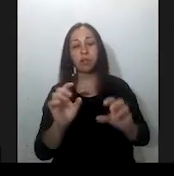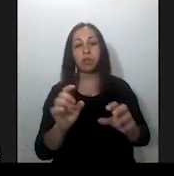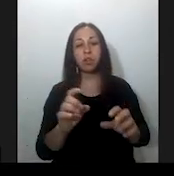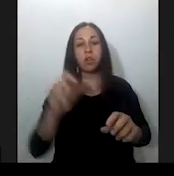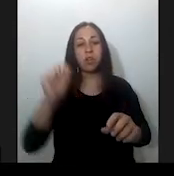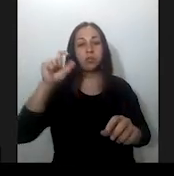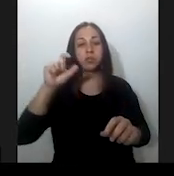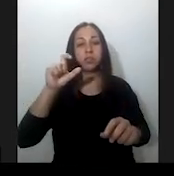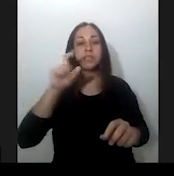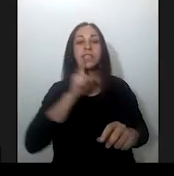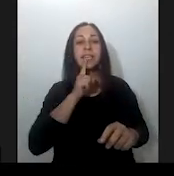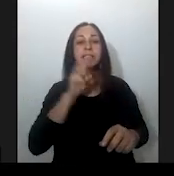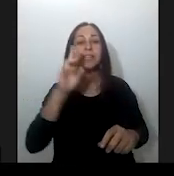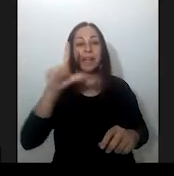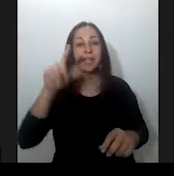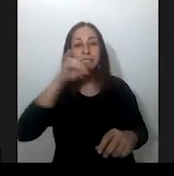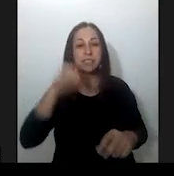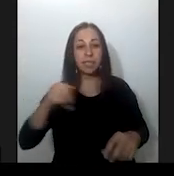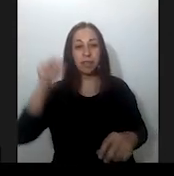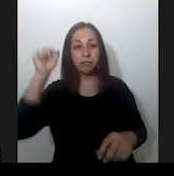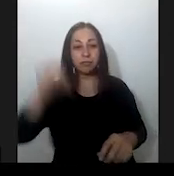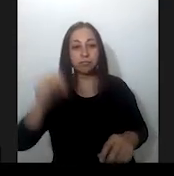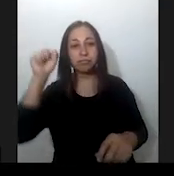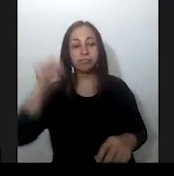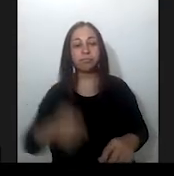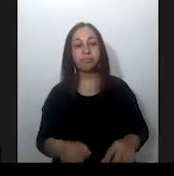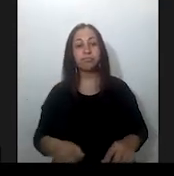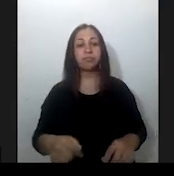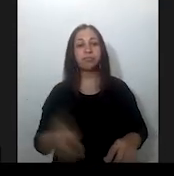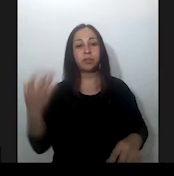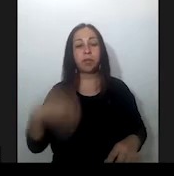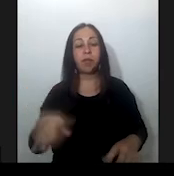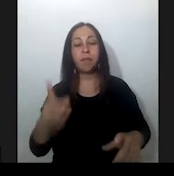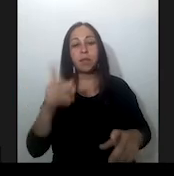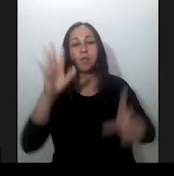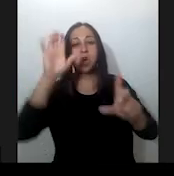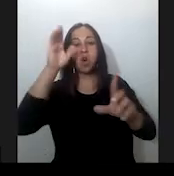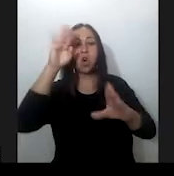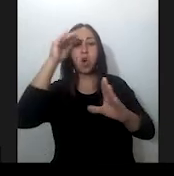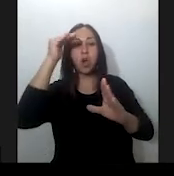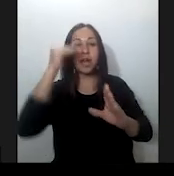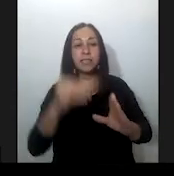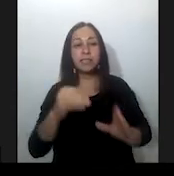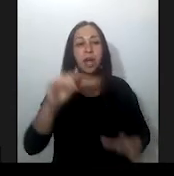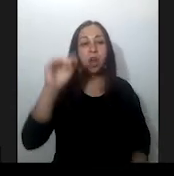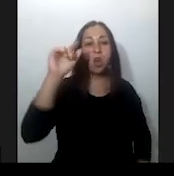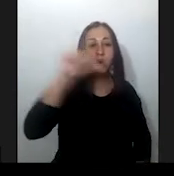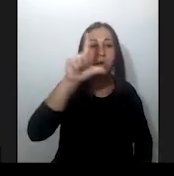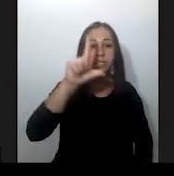Control Z, dejamos normal, y vamos a crear una lista que empiece en